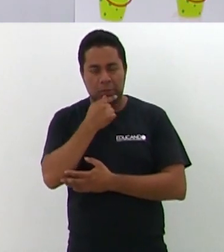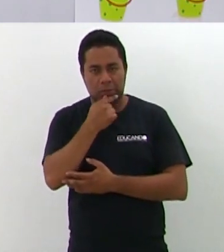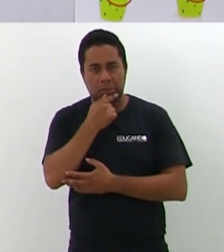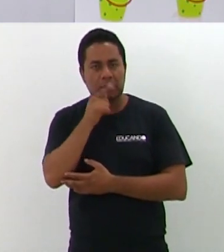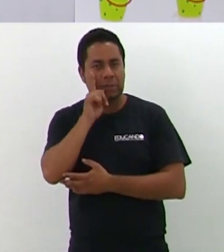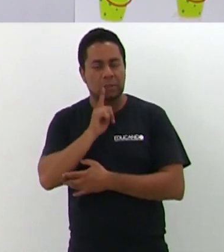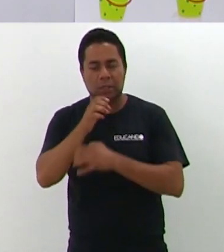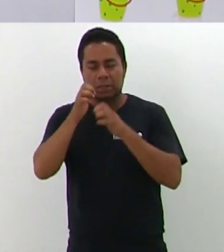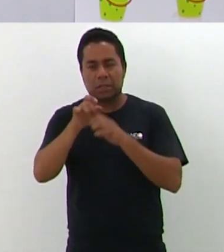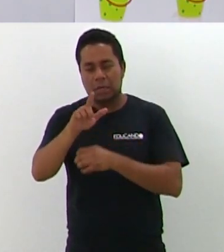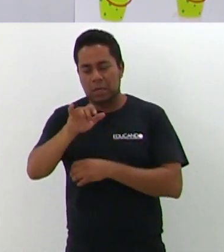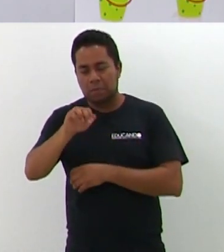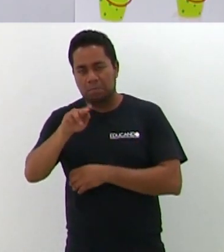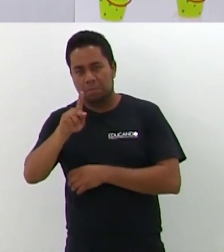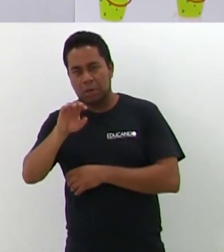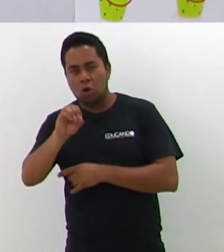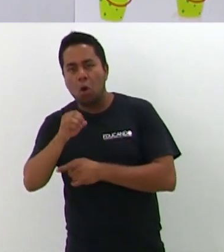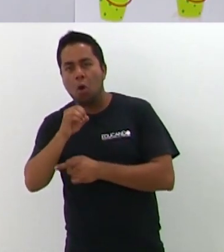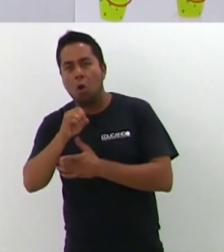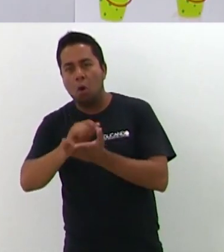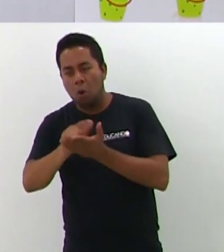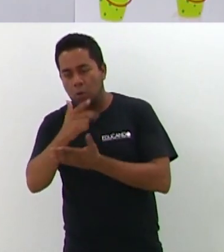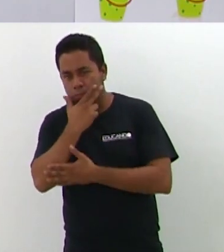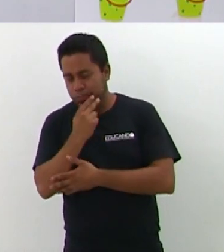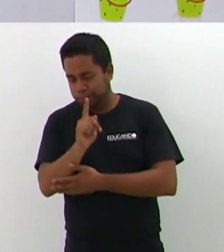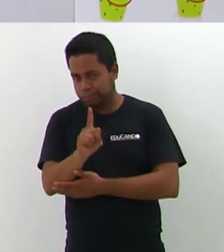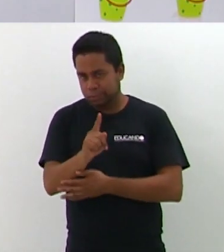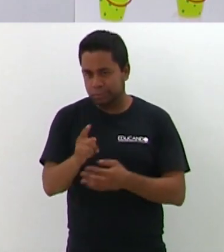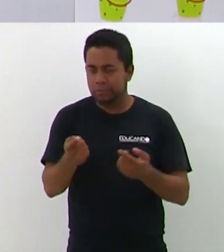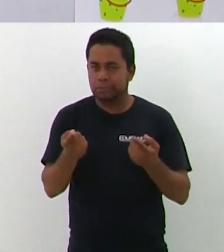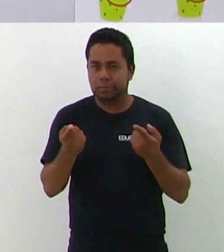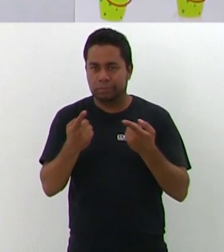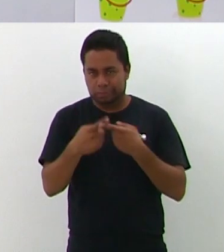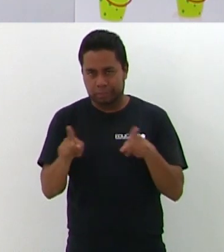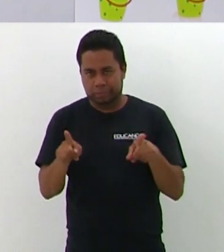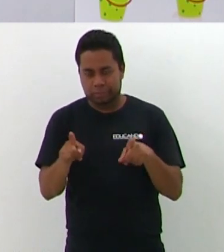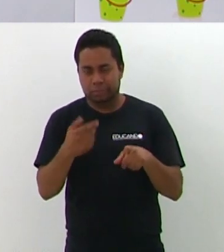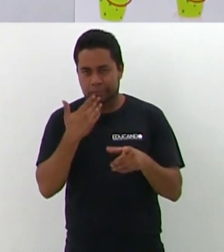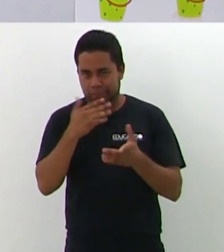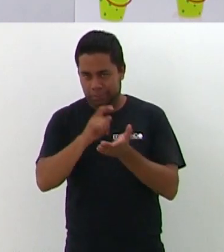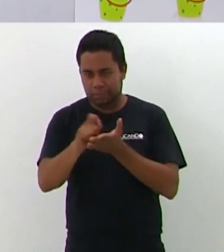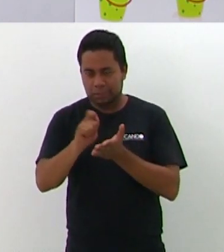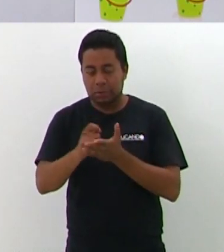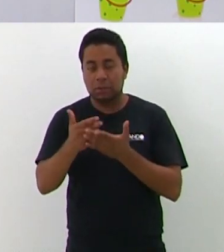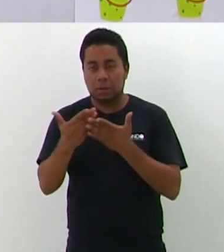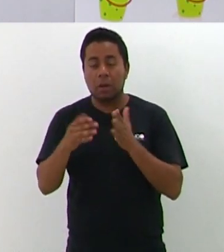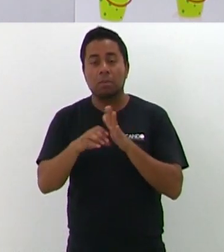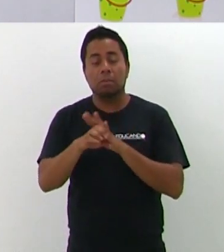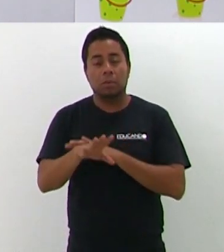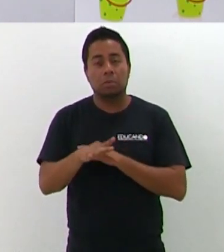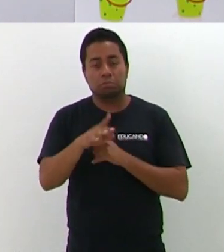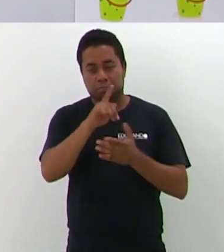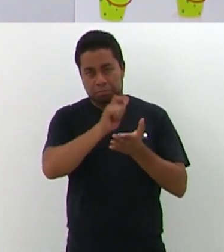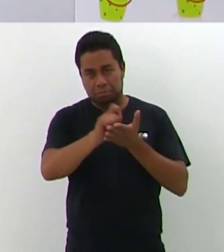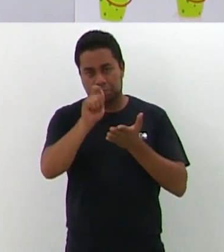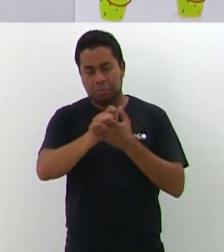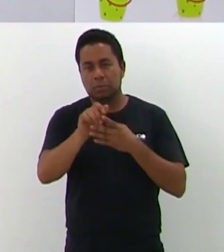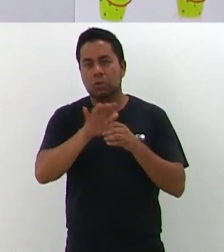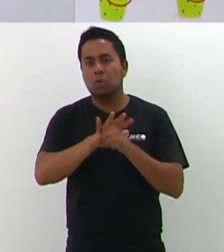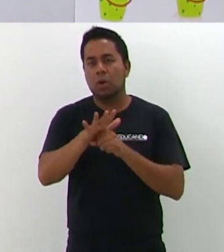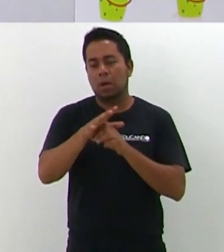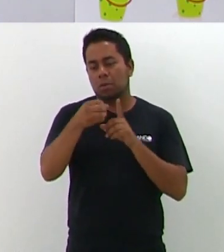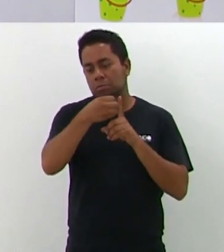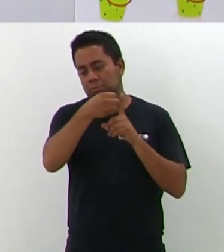está limpio y no quedaría bien. Entonces, la niña está limpia. Ahora, si escribimos